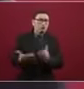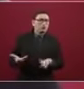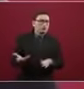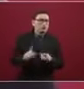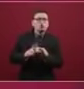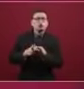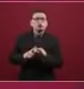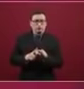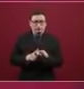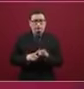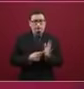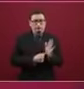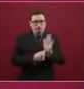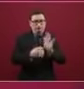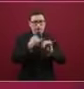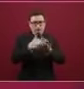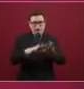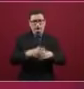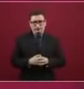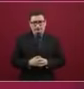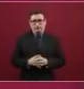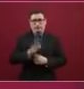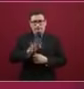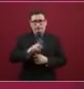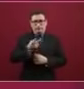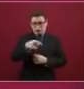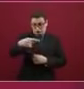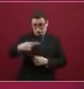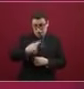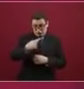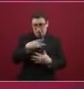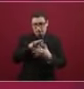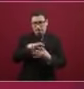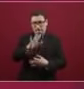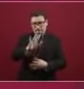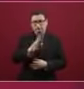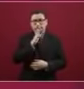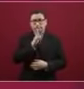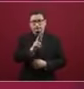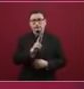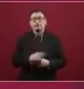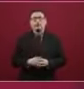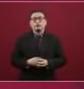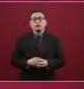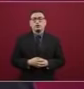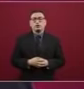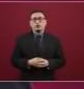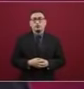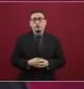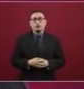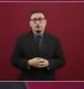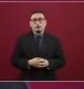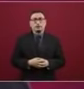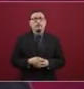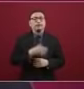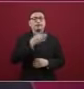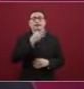Entonces, esto. Pero ahora sí voy a tu pregunta. ¿Sí? Tu pregunta es, hay una muy buena